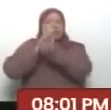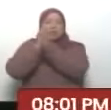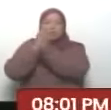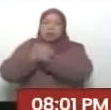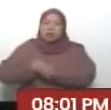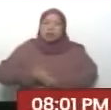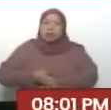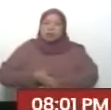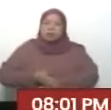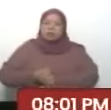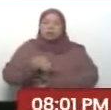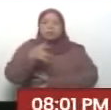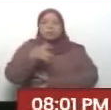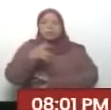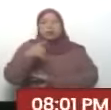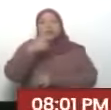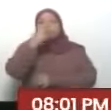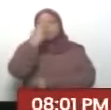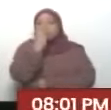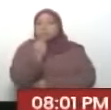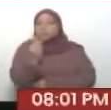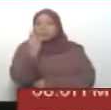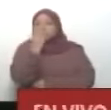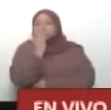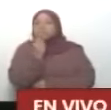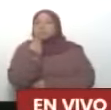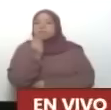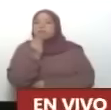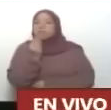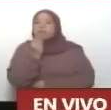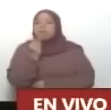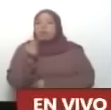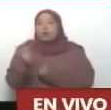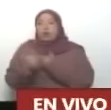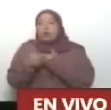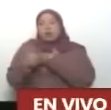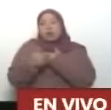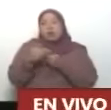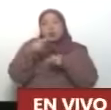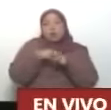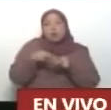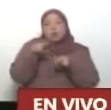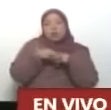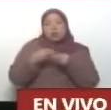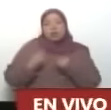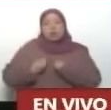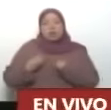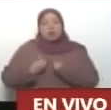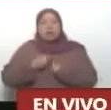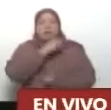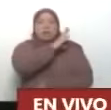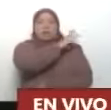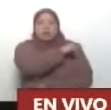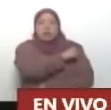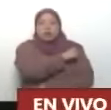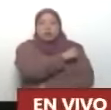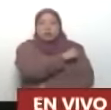El genocidio nazisionista contra los niños y niñas de Palestina. La